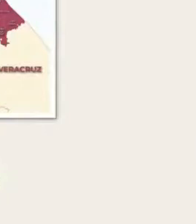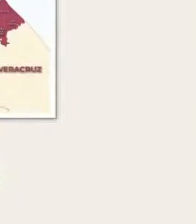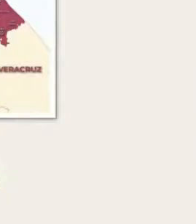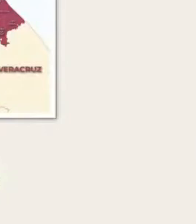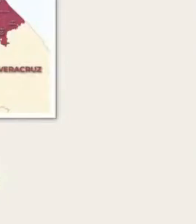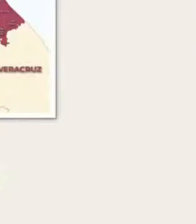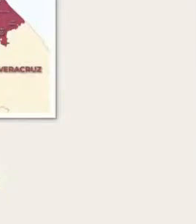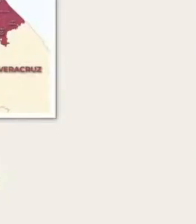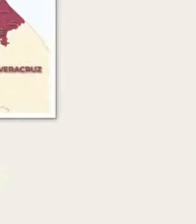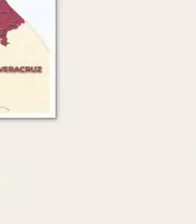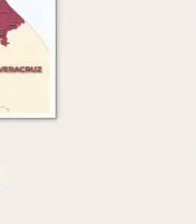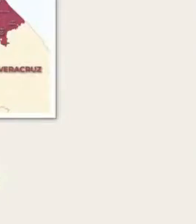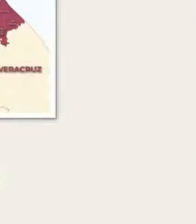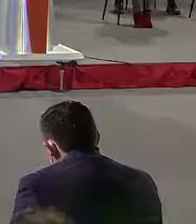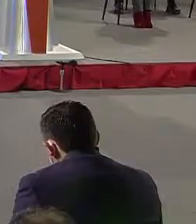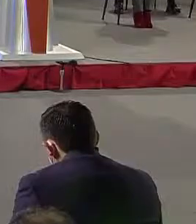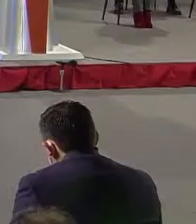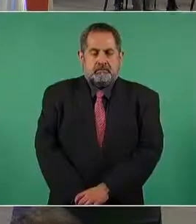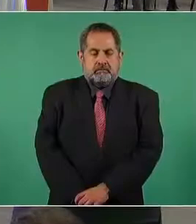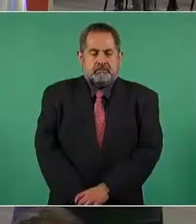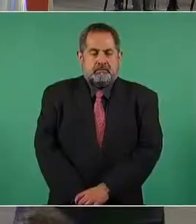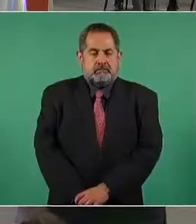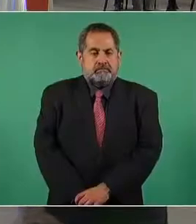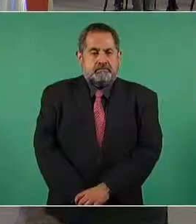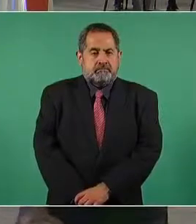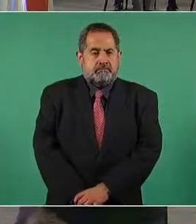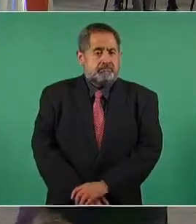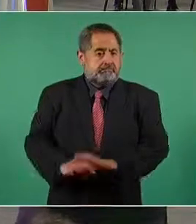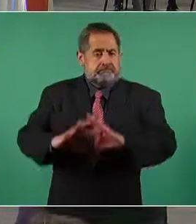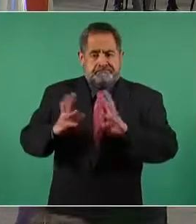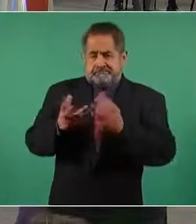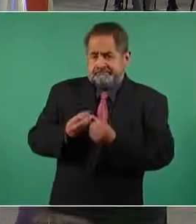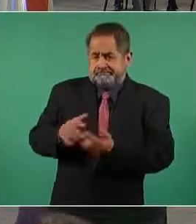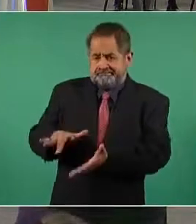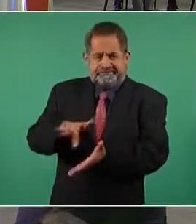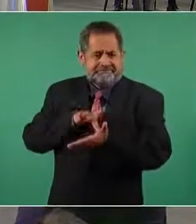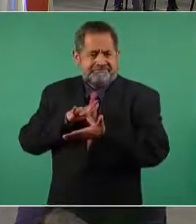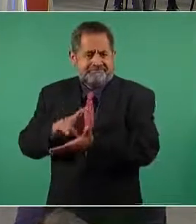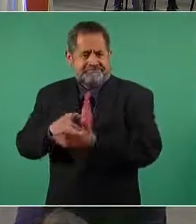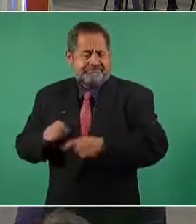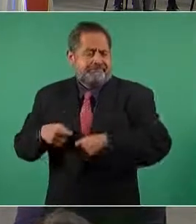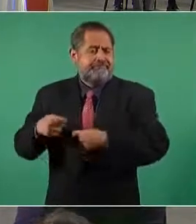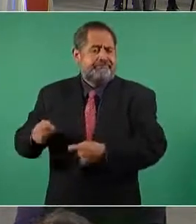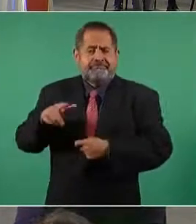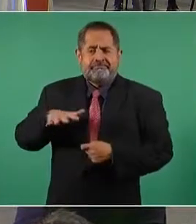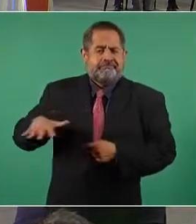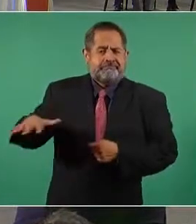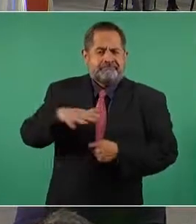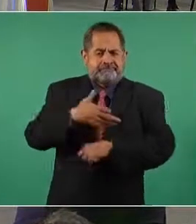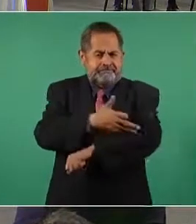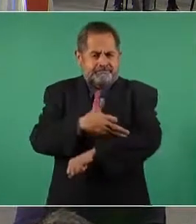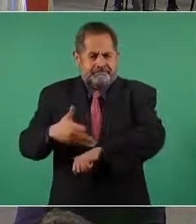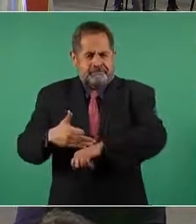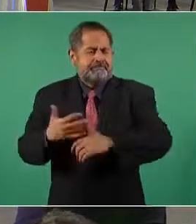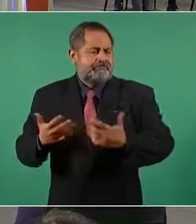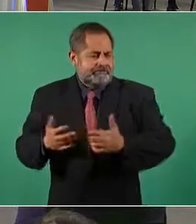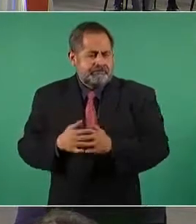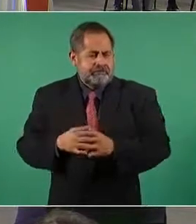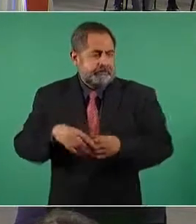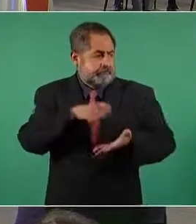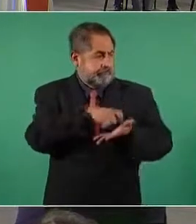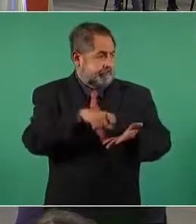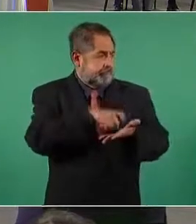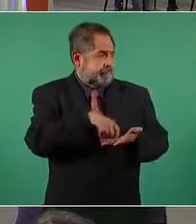51.393 familias que se les va a proporcionar este apoyo. Se va a hacer el proceso de